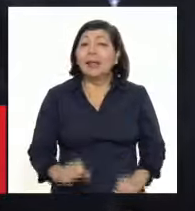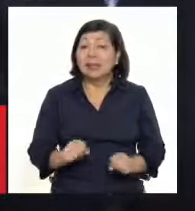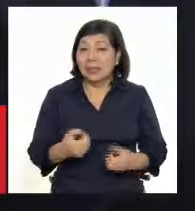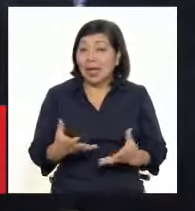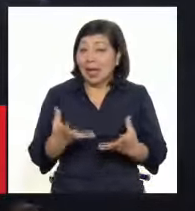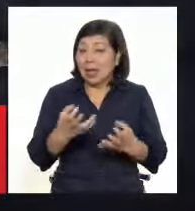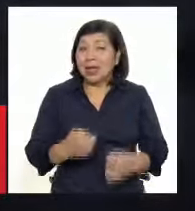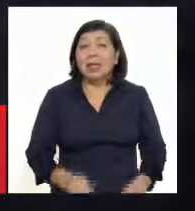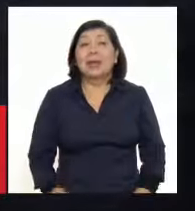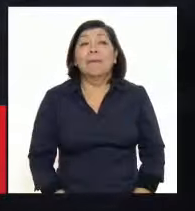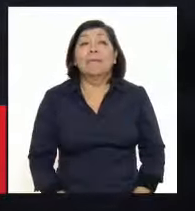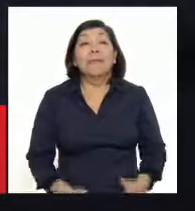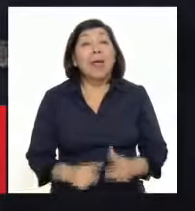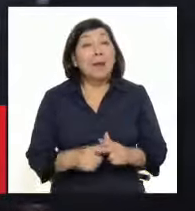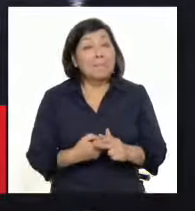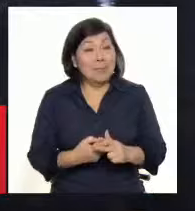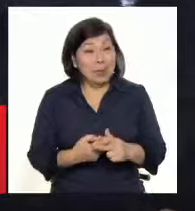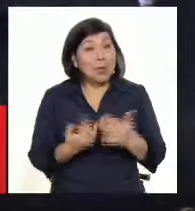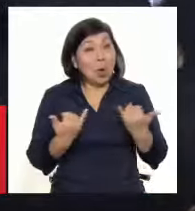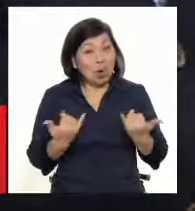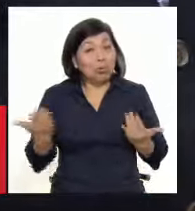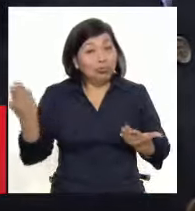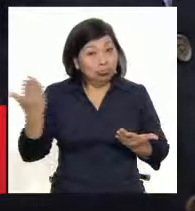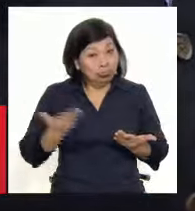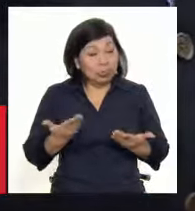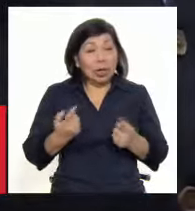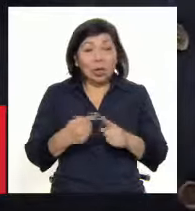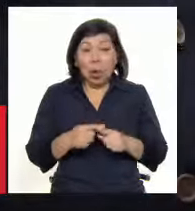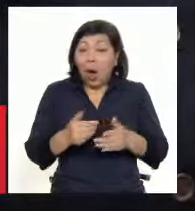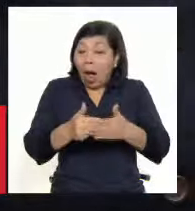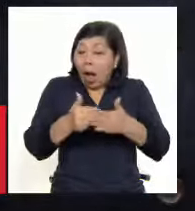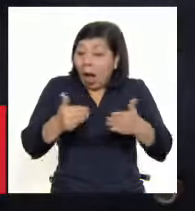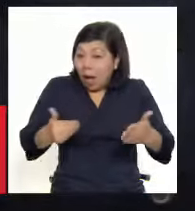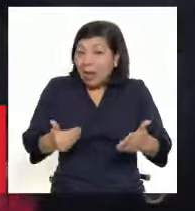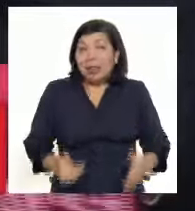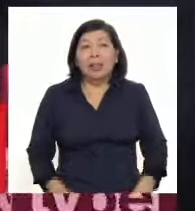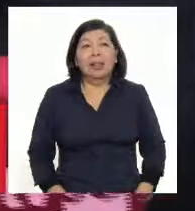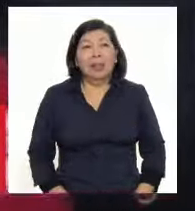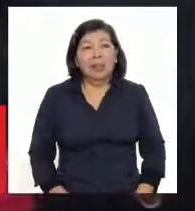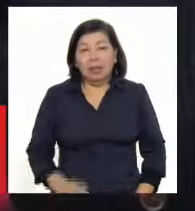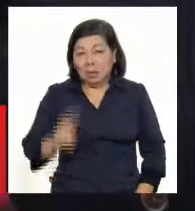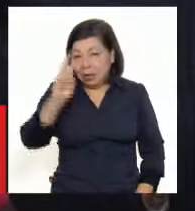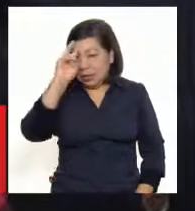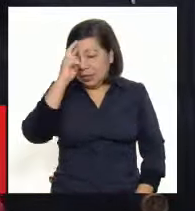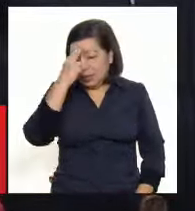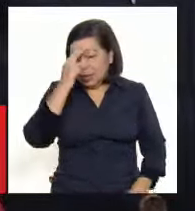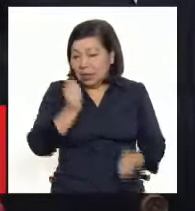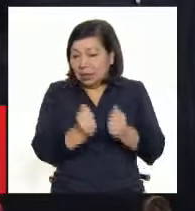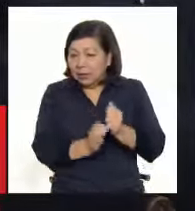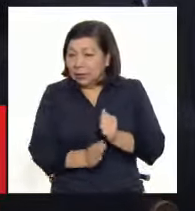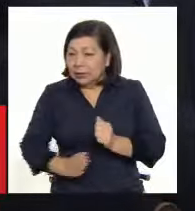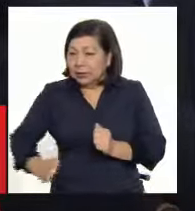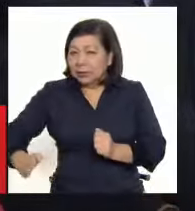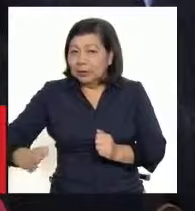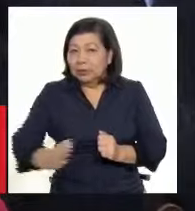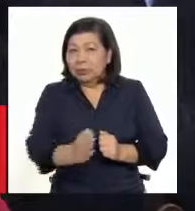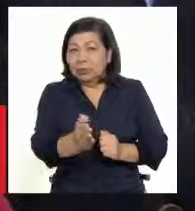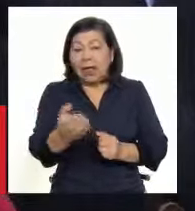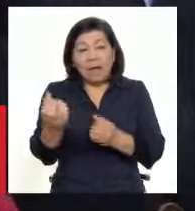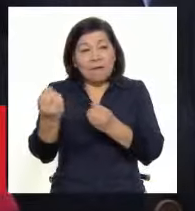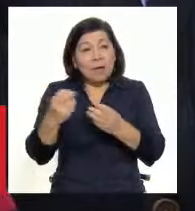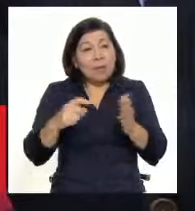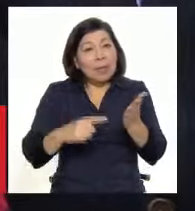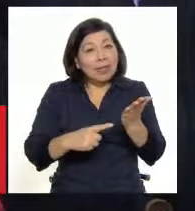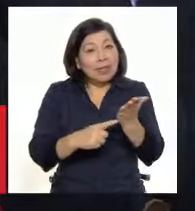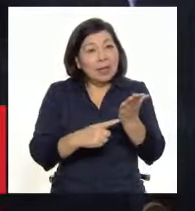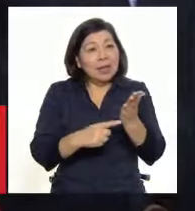hubiesen querido que esto empiece, hubiesen presentado esta información con anticipación. No hay que confundir plan de desvíos con toda la información